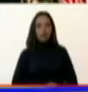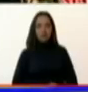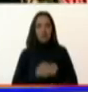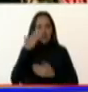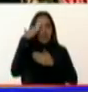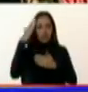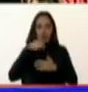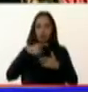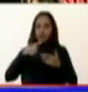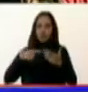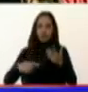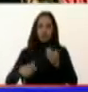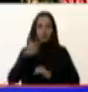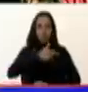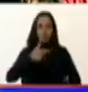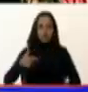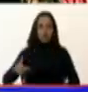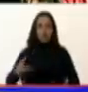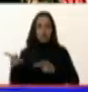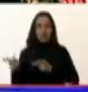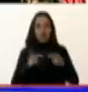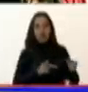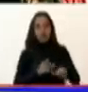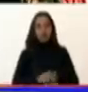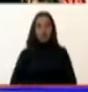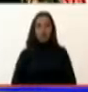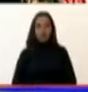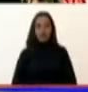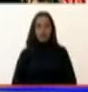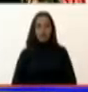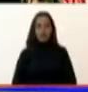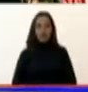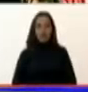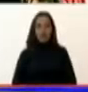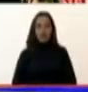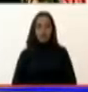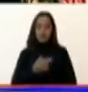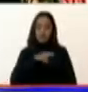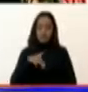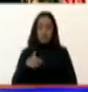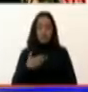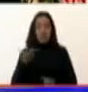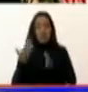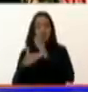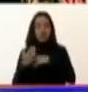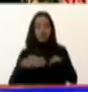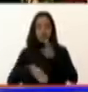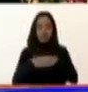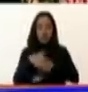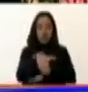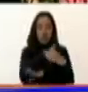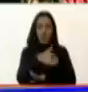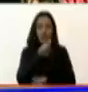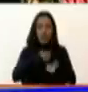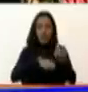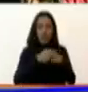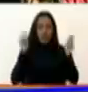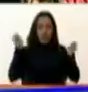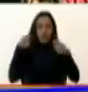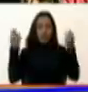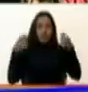a todos los invitados. Y la consigna era, salíamos a la calle a vender un periódico. El periódico se